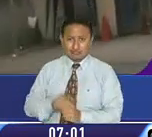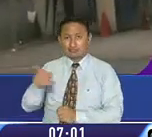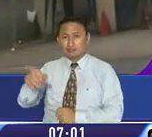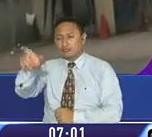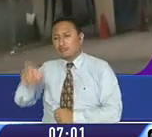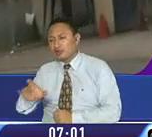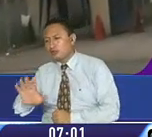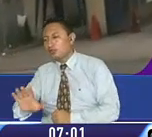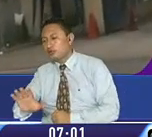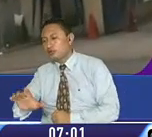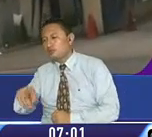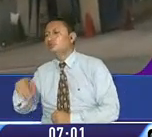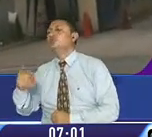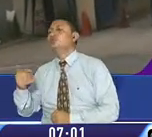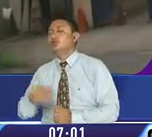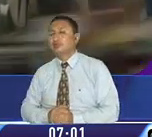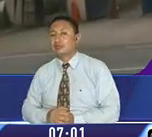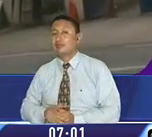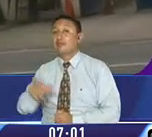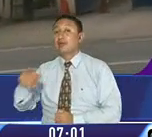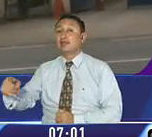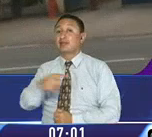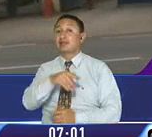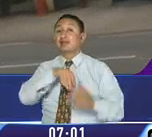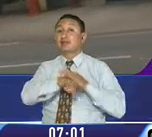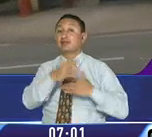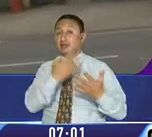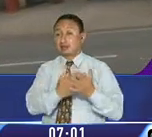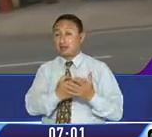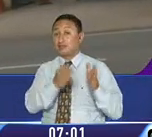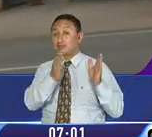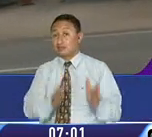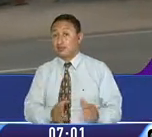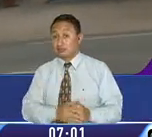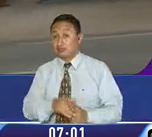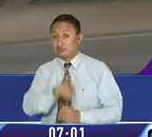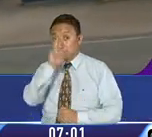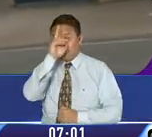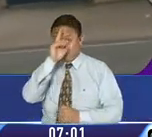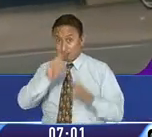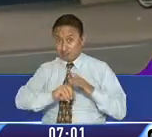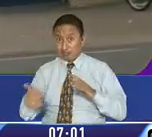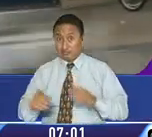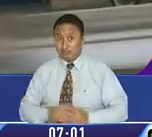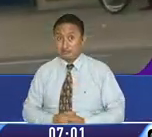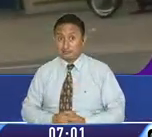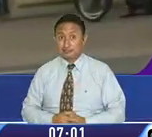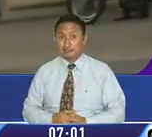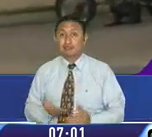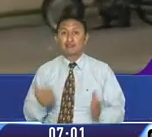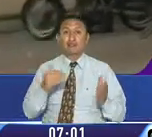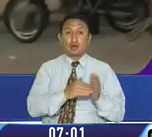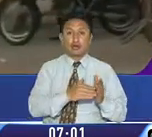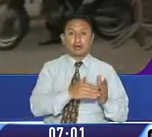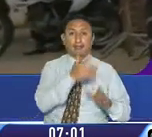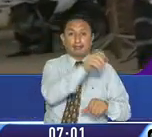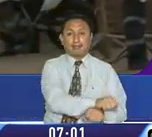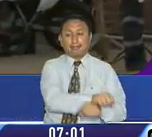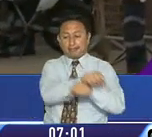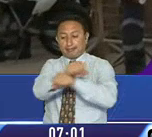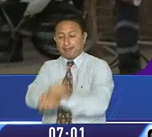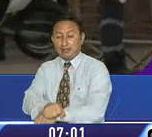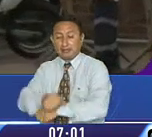se dieron cuenta de que eran personas privadas de libertad que intentaban huir. Fueron puestos a órdenes de los